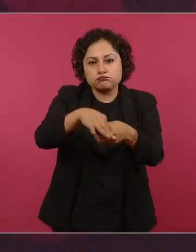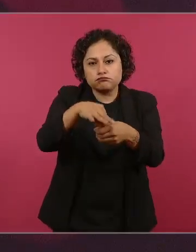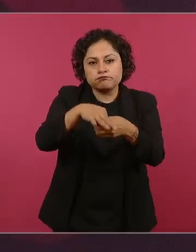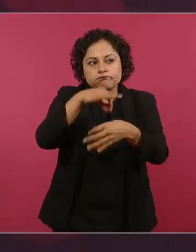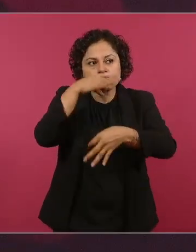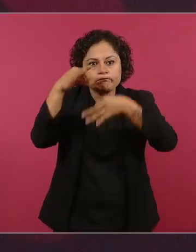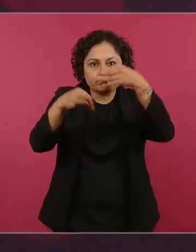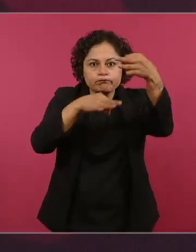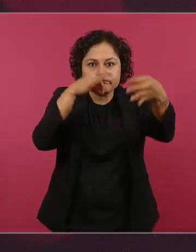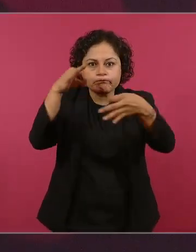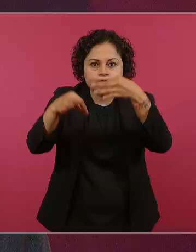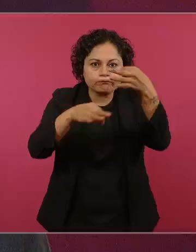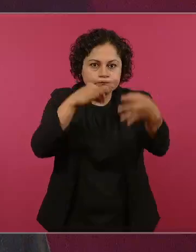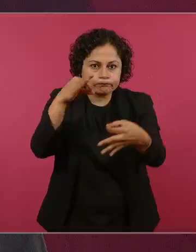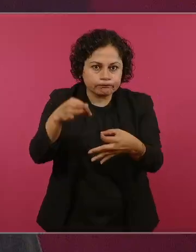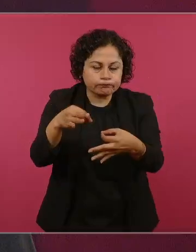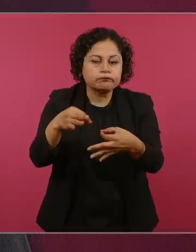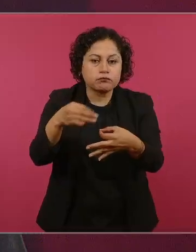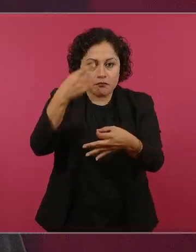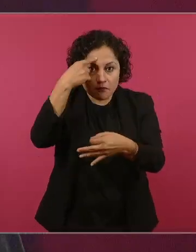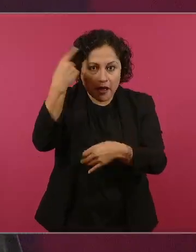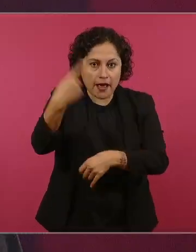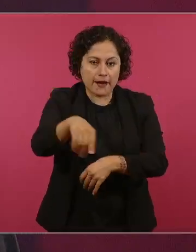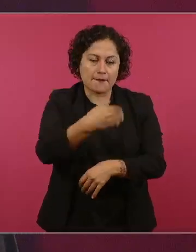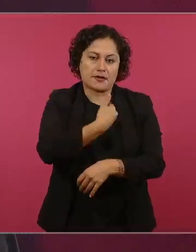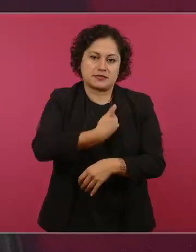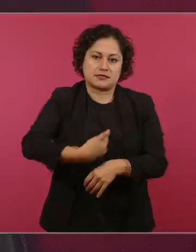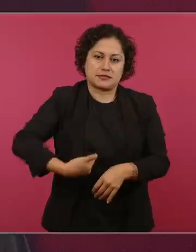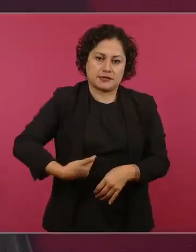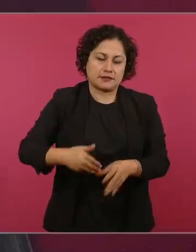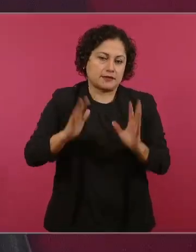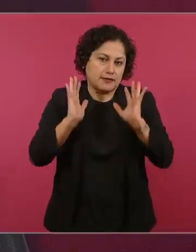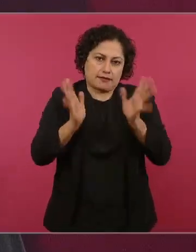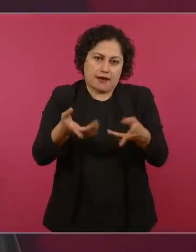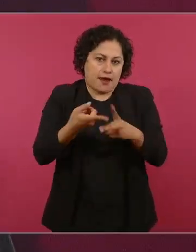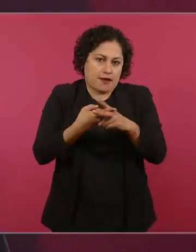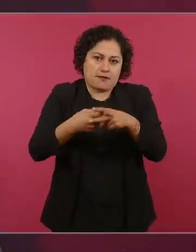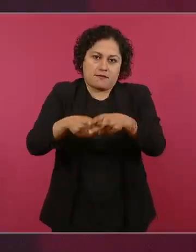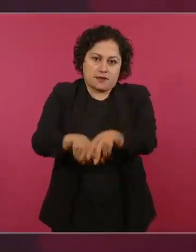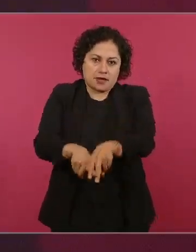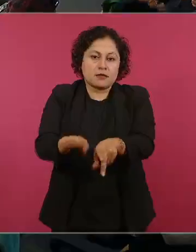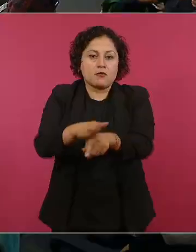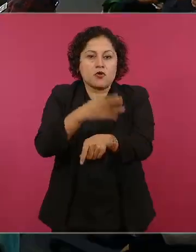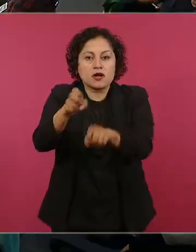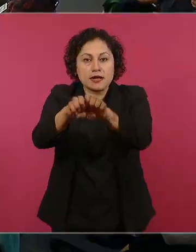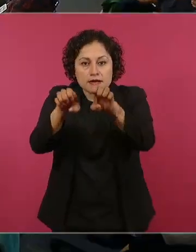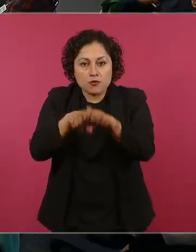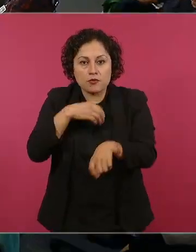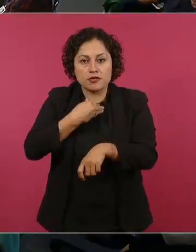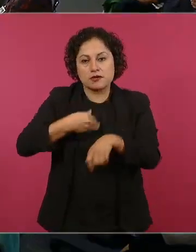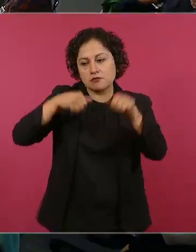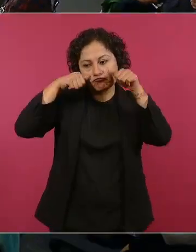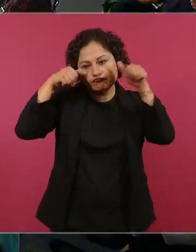o la elección presidencial. De eso estoy seguro, ¿eh? Porque cuando se envió